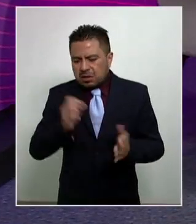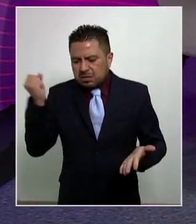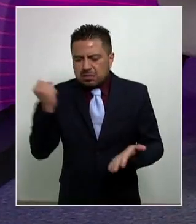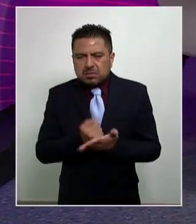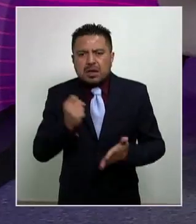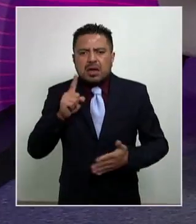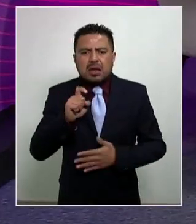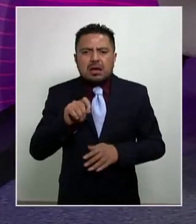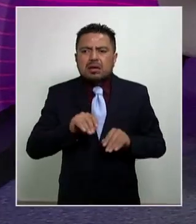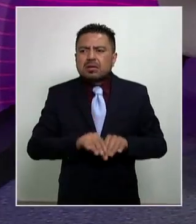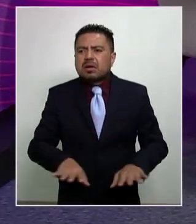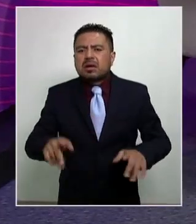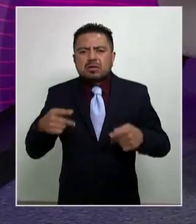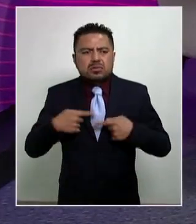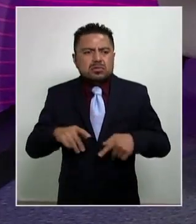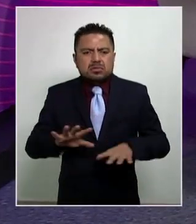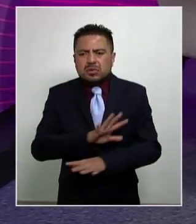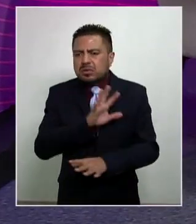las personas